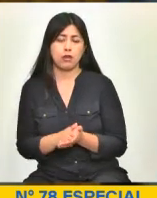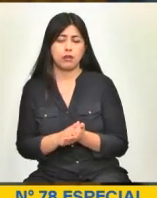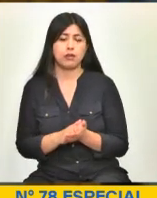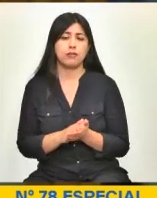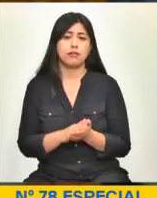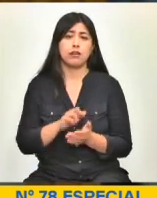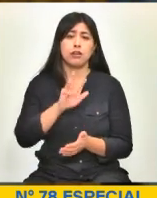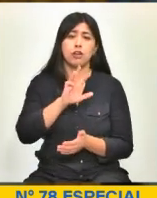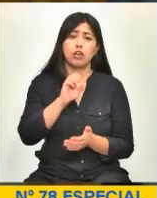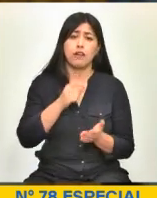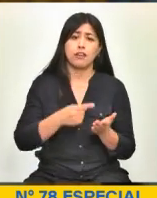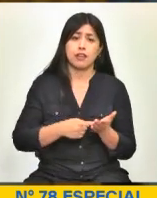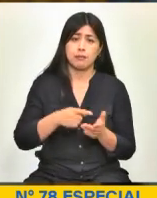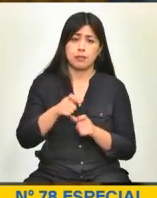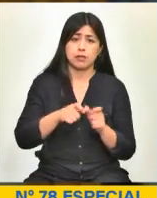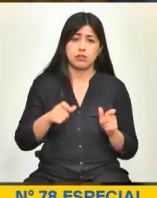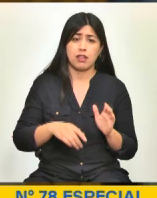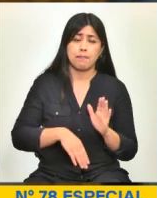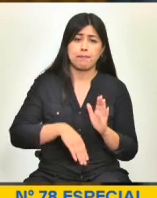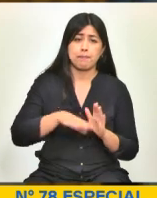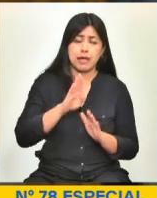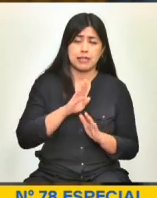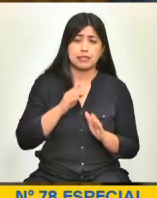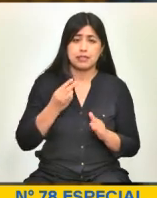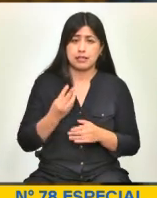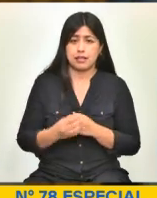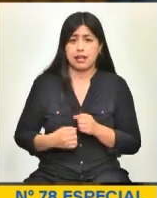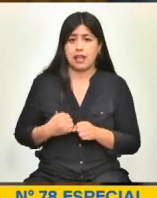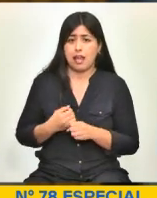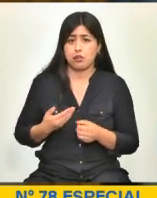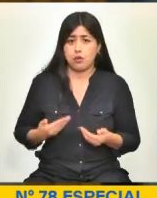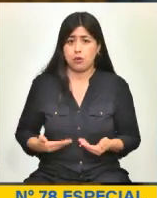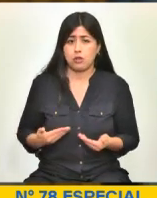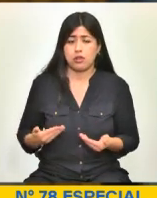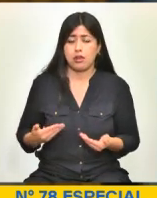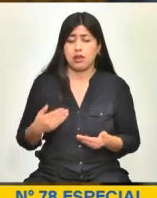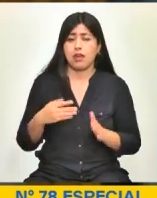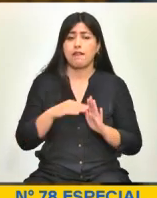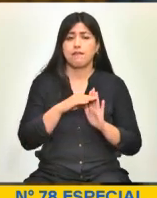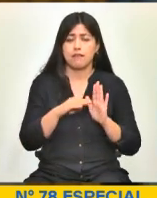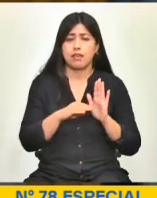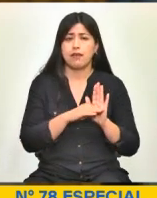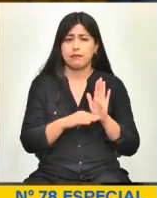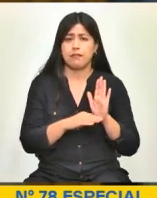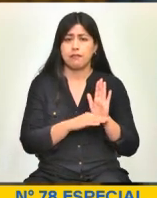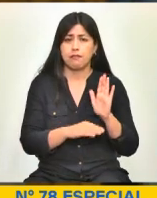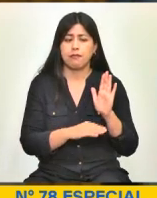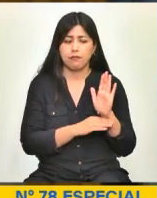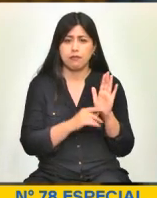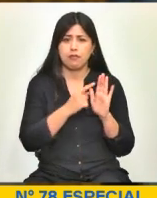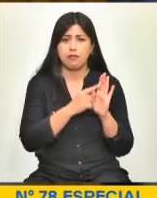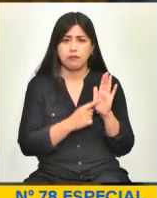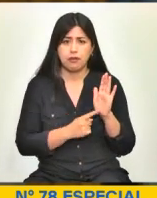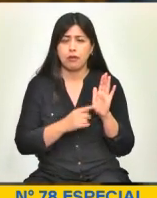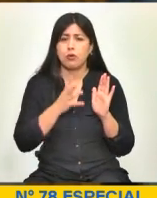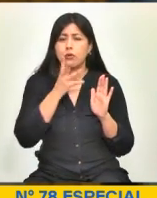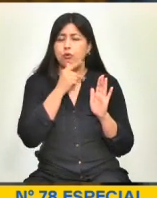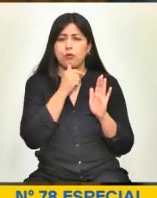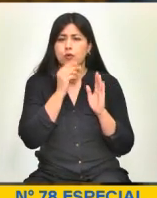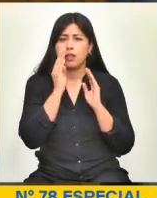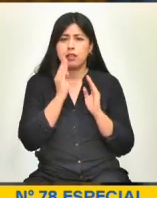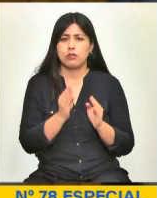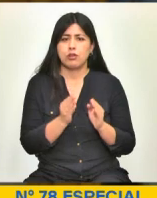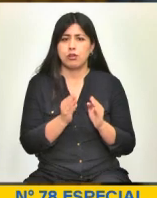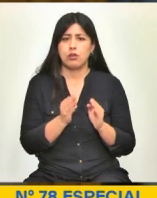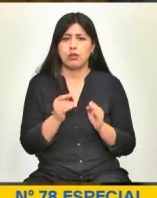de 90.000 personas en 3 años hoy día figuren en las listas de los que no tuvieron atención y hoy día no